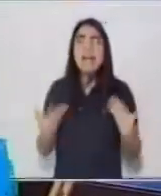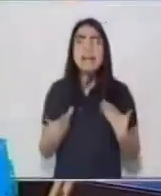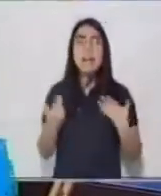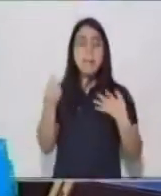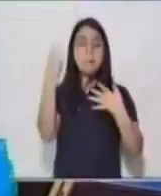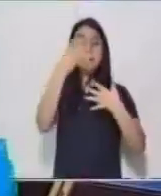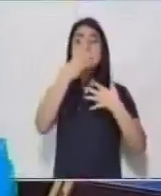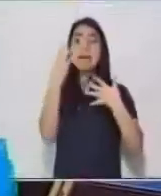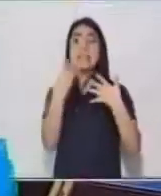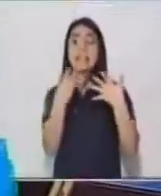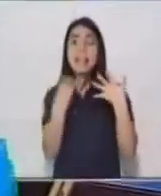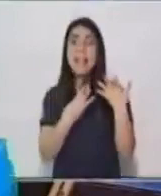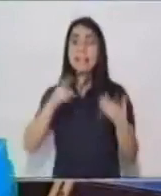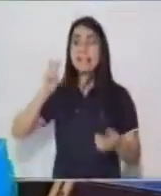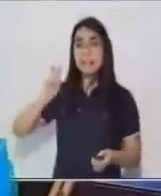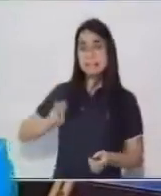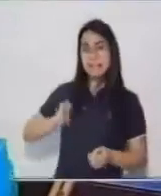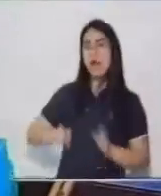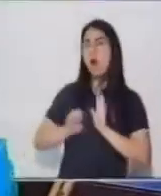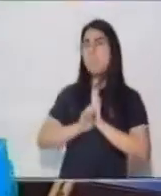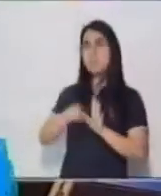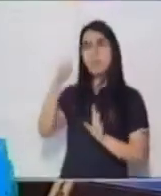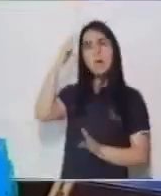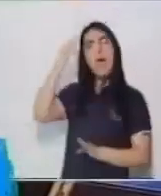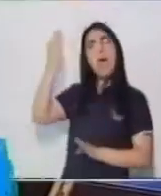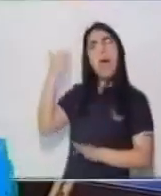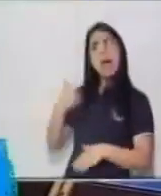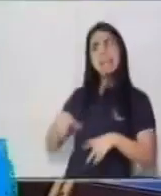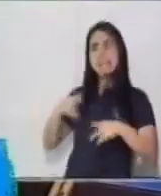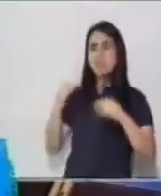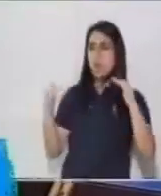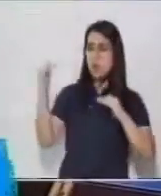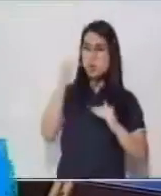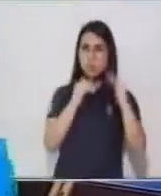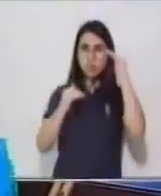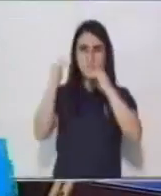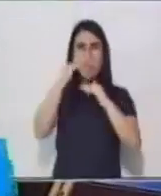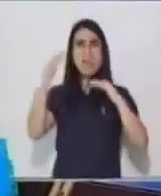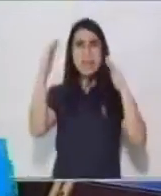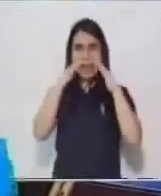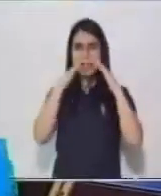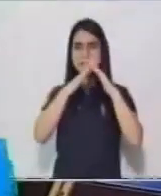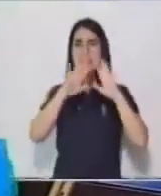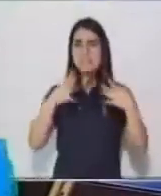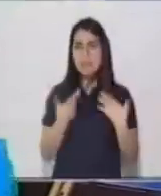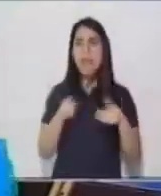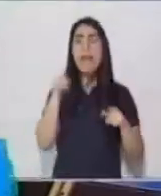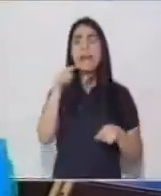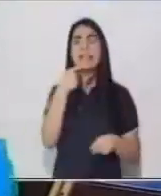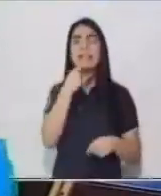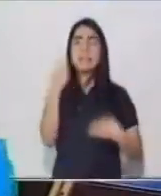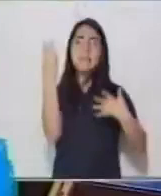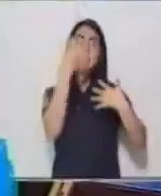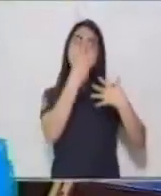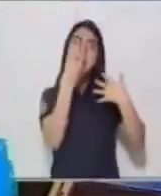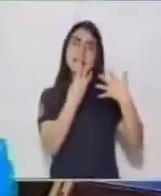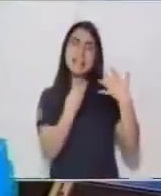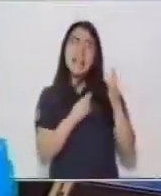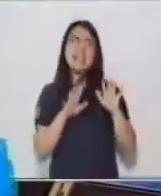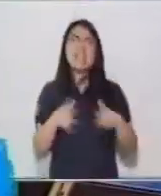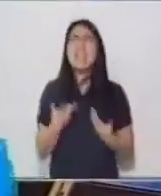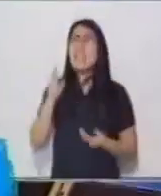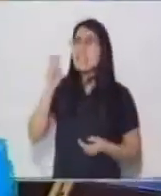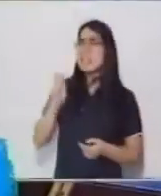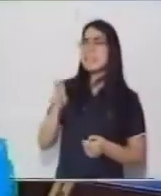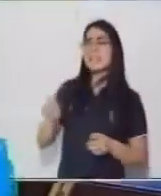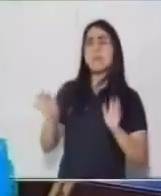blocks, cemento, arena, piedrín, hierro, etcétera, etcétera, etcétera, etcétera. Obviamente el albañil también es